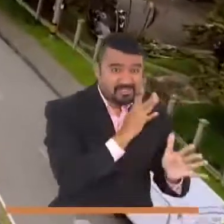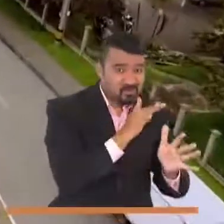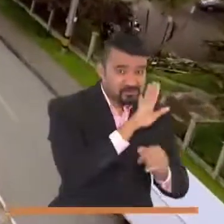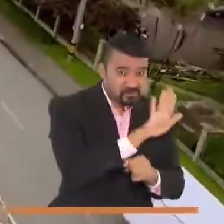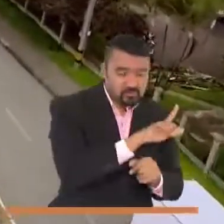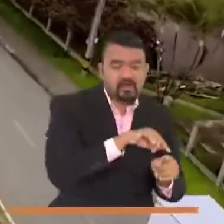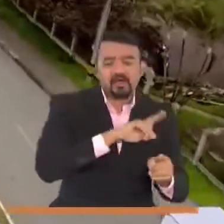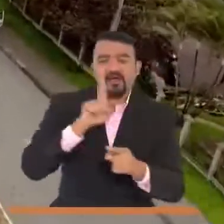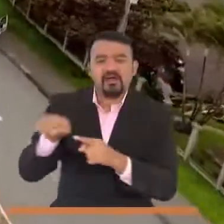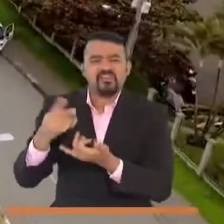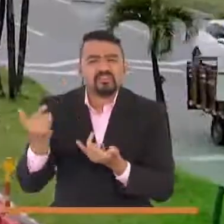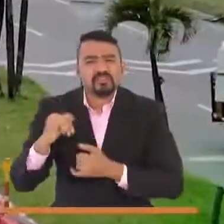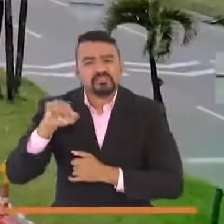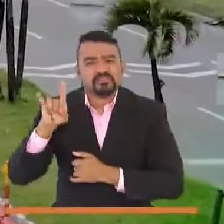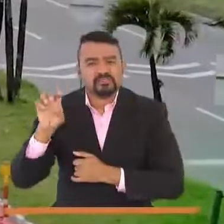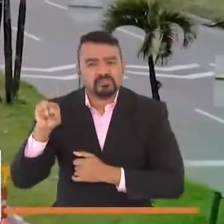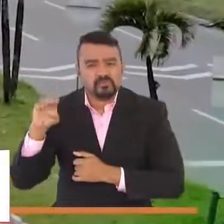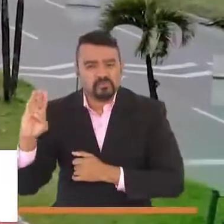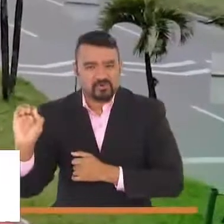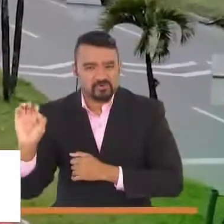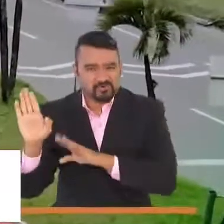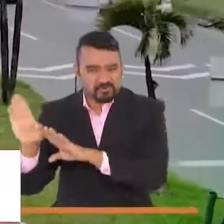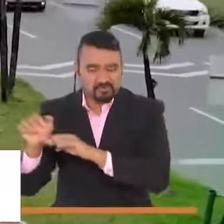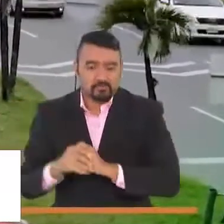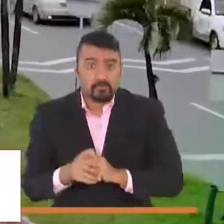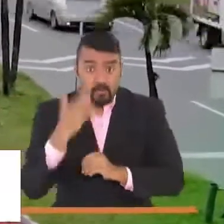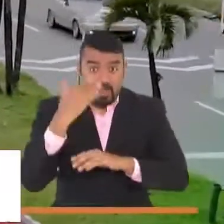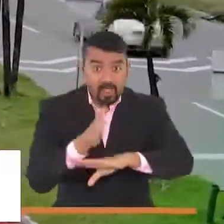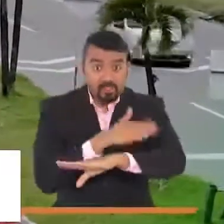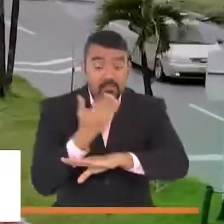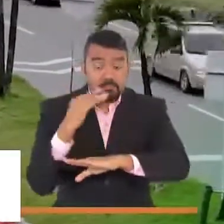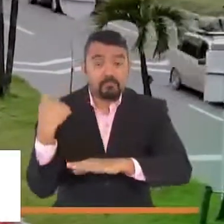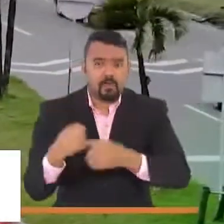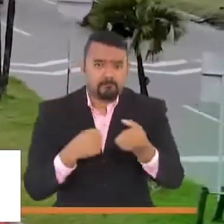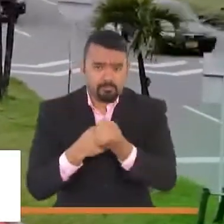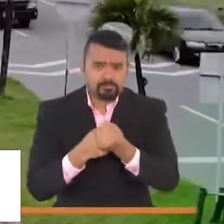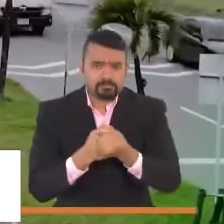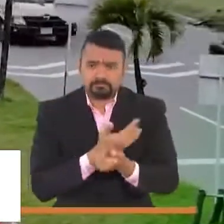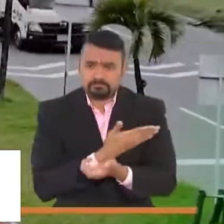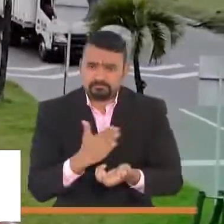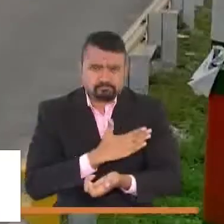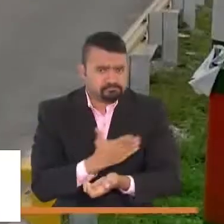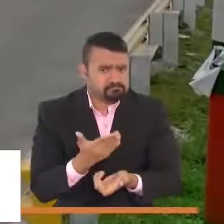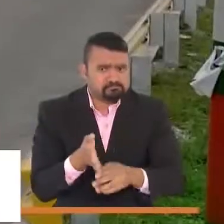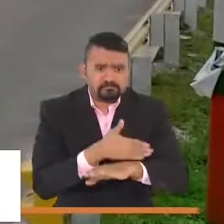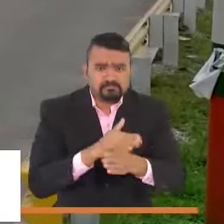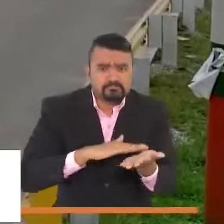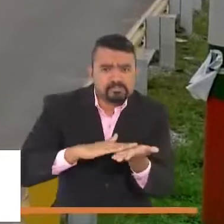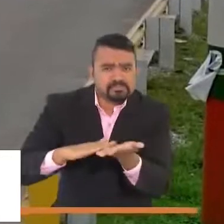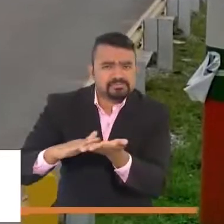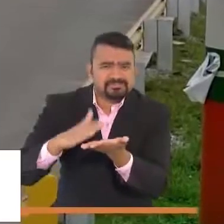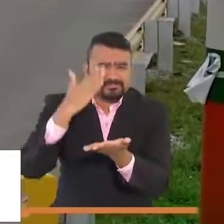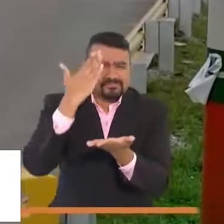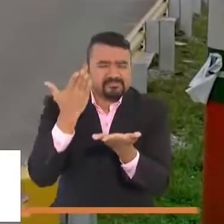metropolitana financió la obra, pero no la adquisición de predios. El municipio de Envigado desde hace mucho tiempo